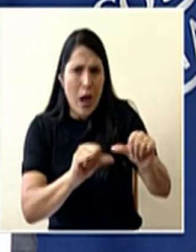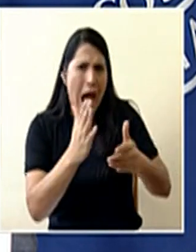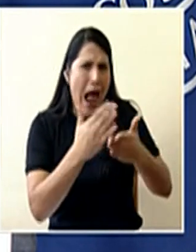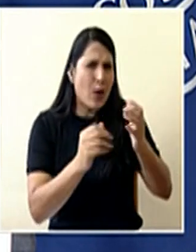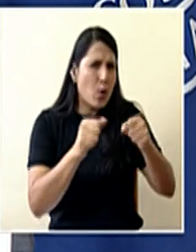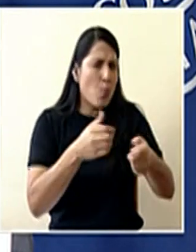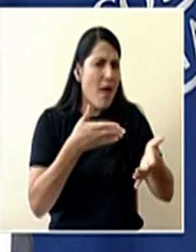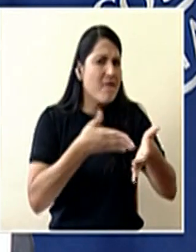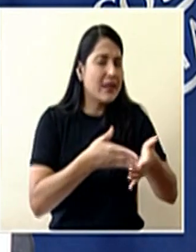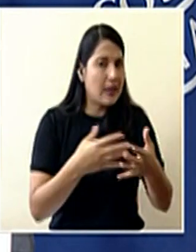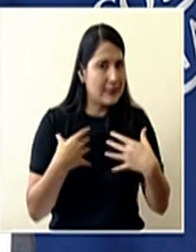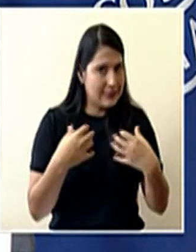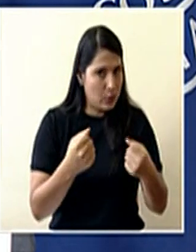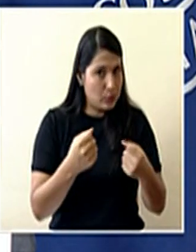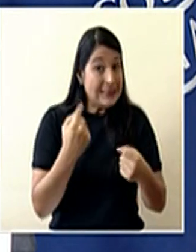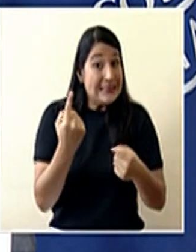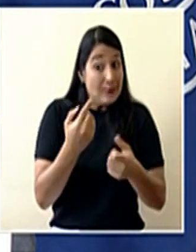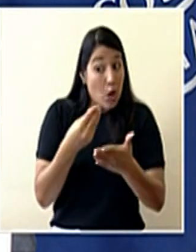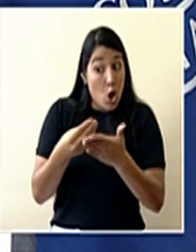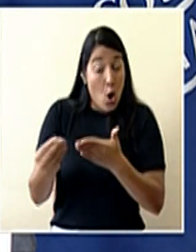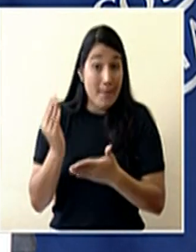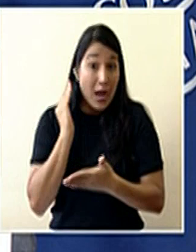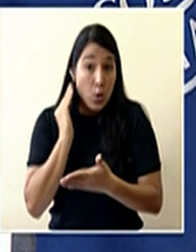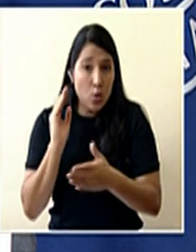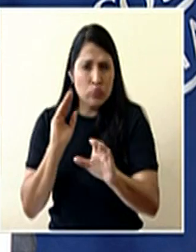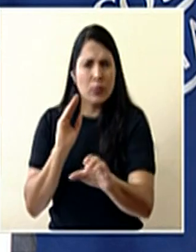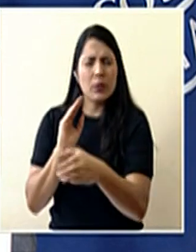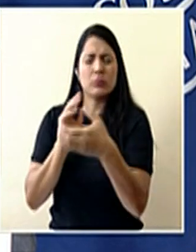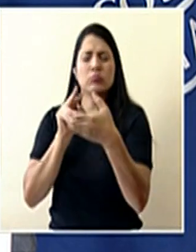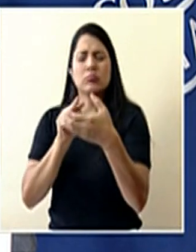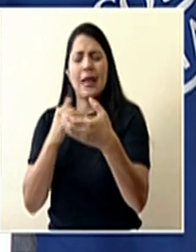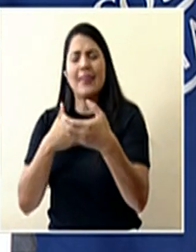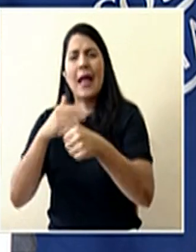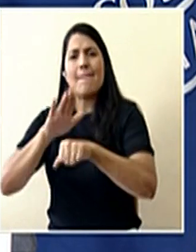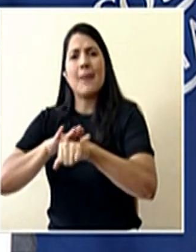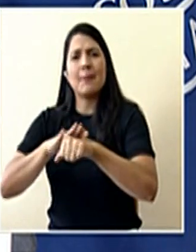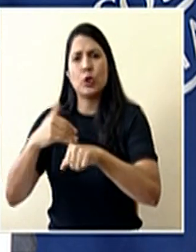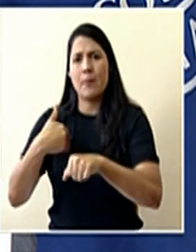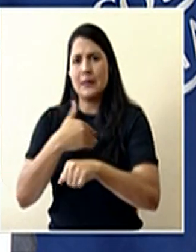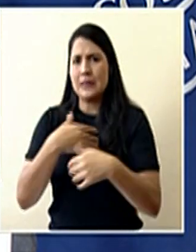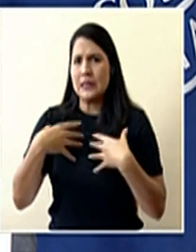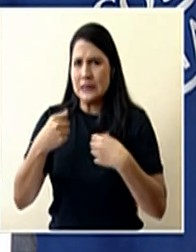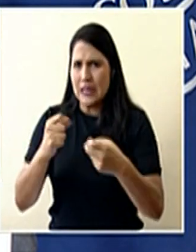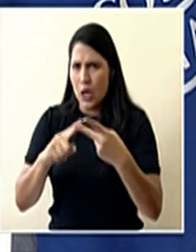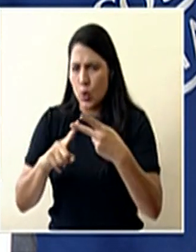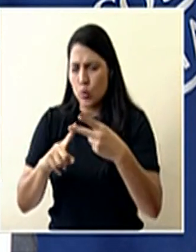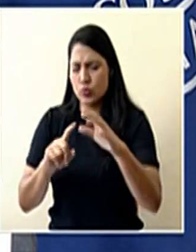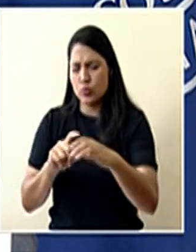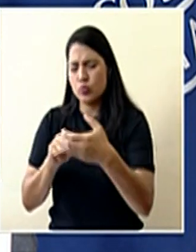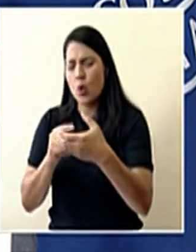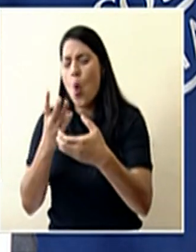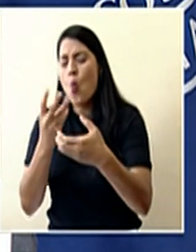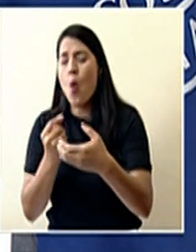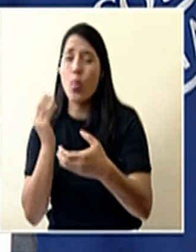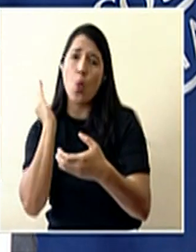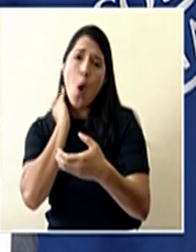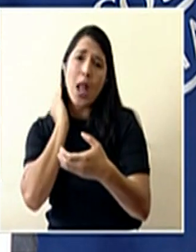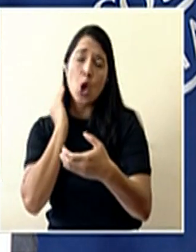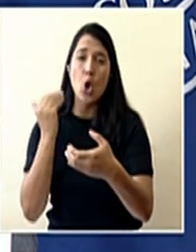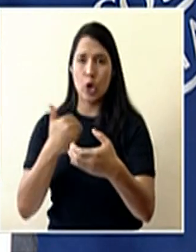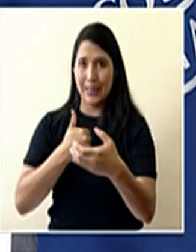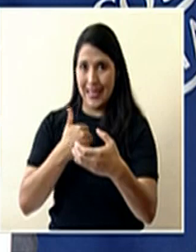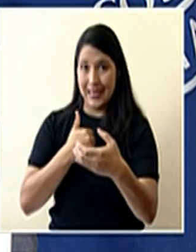salud. Así que siempre, primero, fíjense en que tenga registro sanitario y fíjense también la concentración de alcohol que tenga, porque